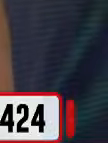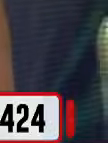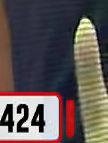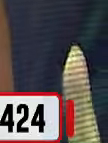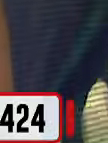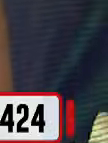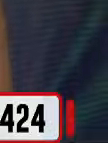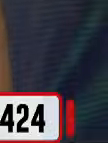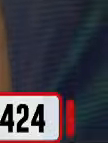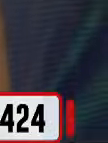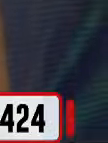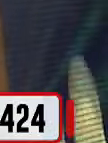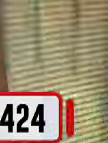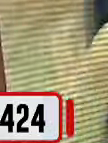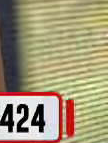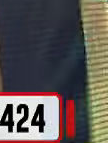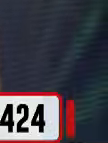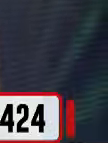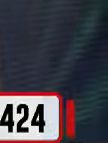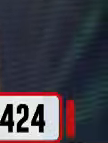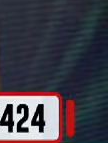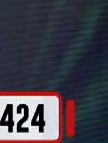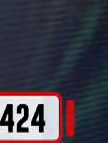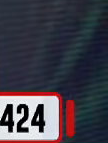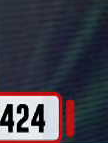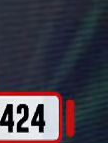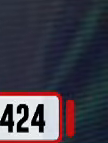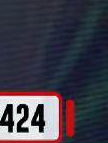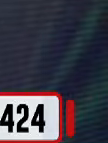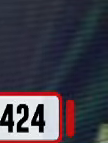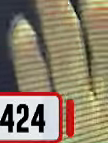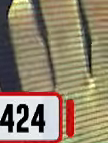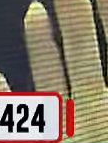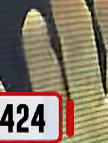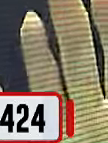tan largo, el debate colectivo sobre temas tan importantes. Sí. Es más.